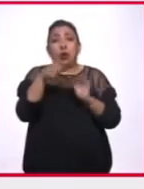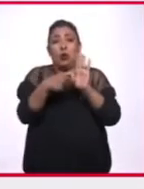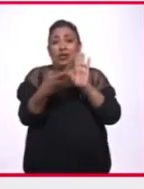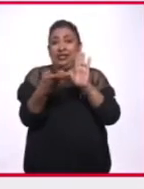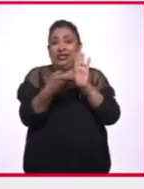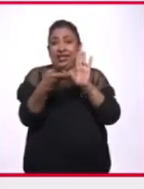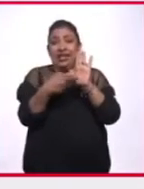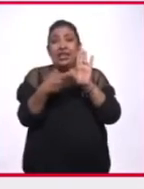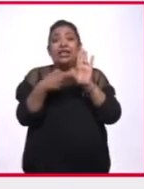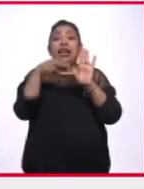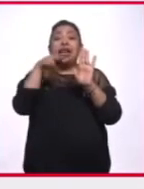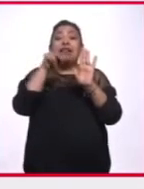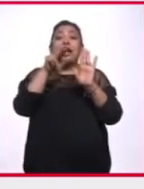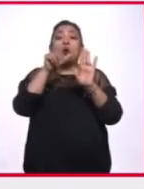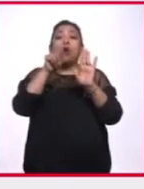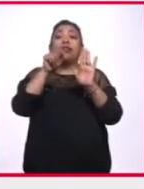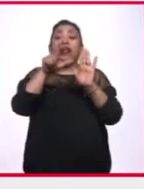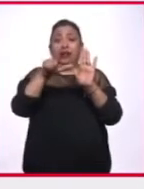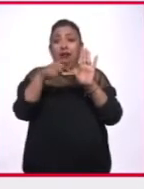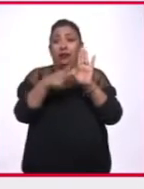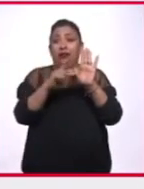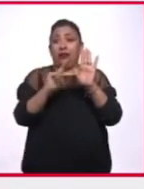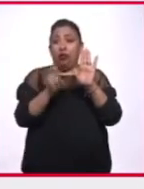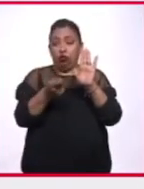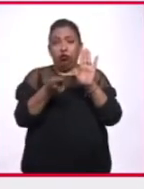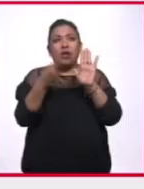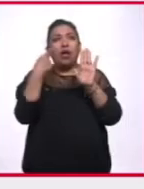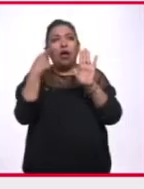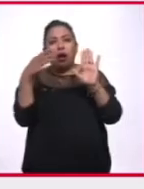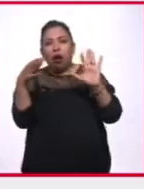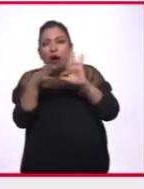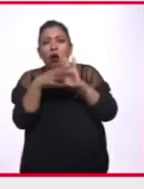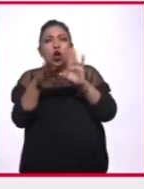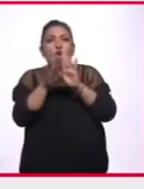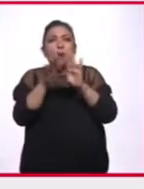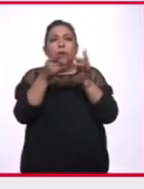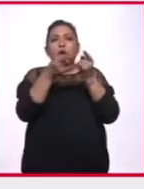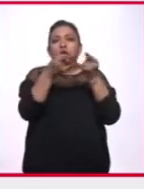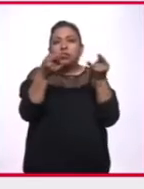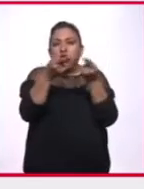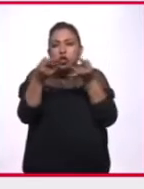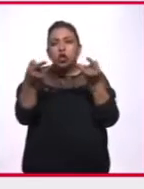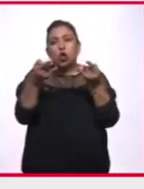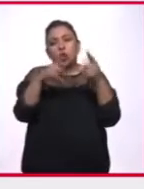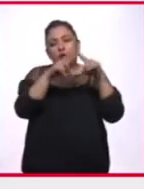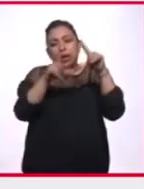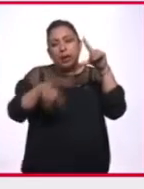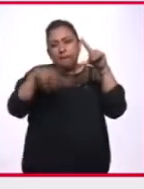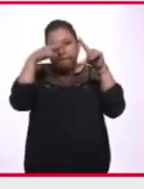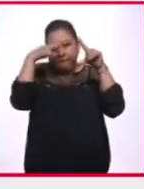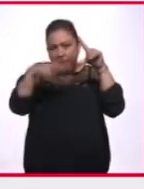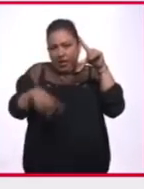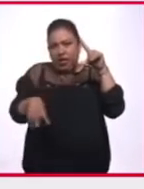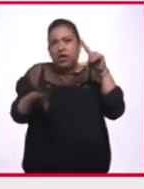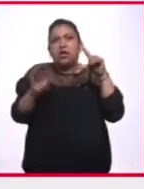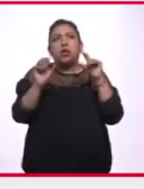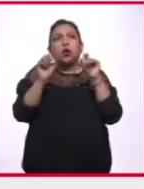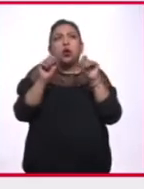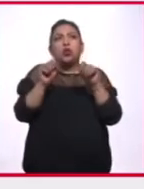traducción es al náhuatl, entonces hay un acercamiento de toda la historia de la nación mexicana